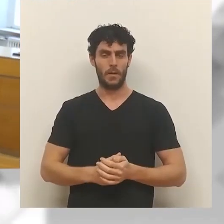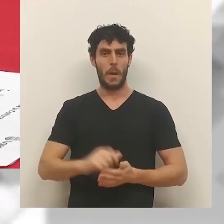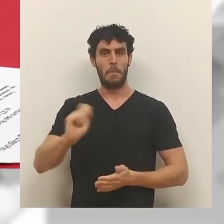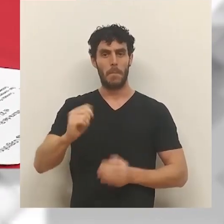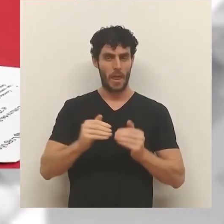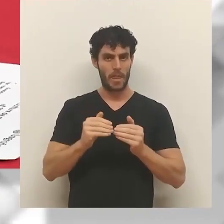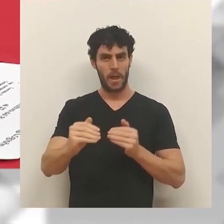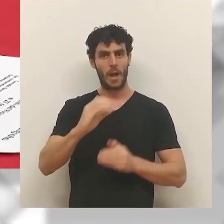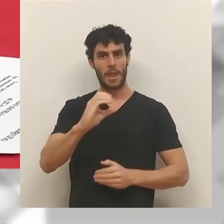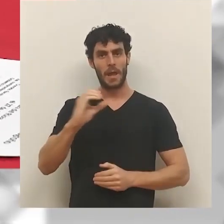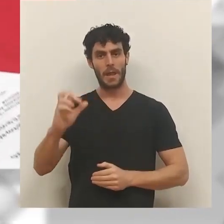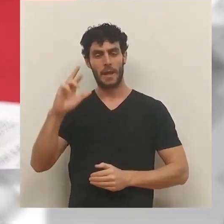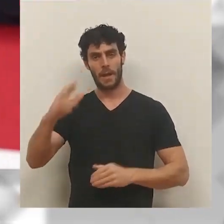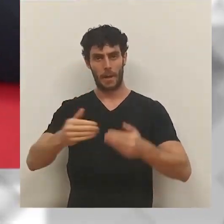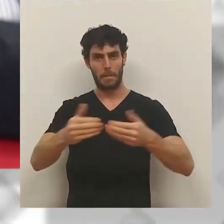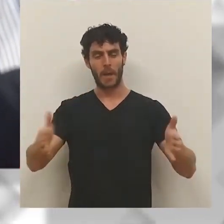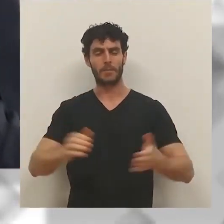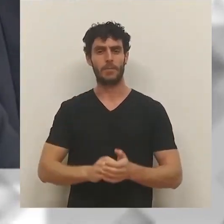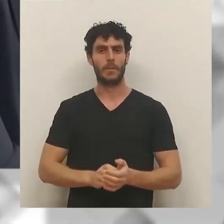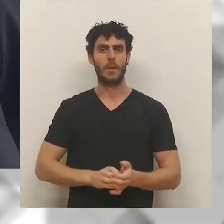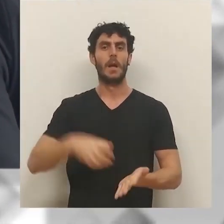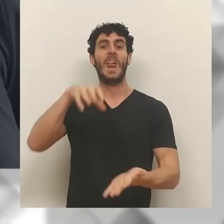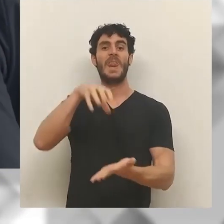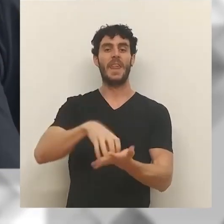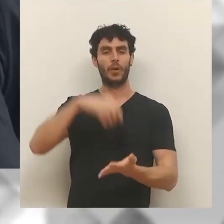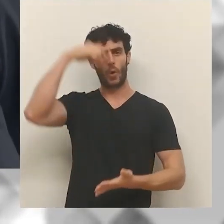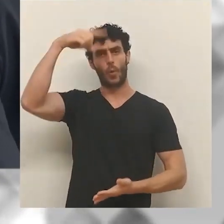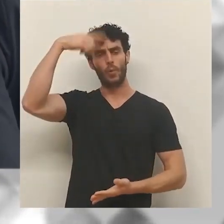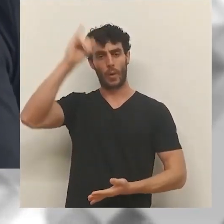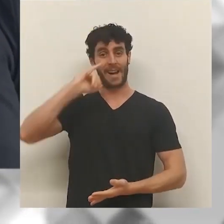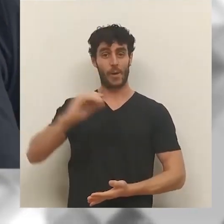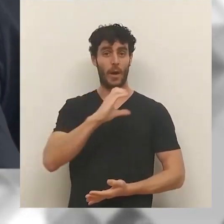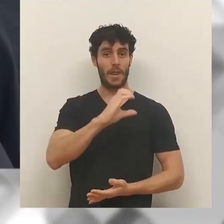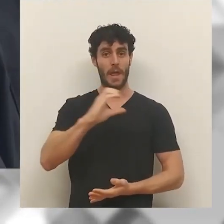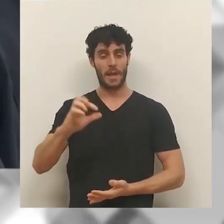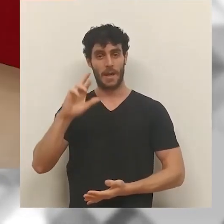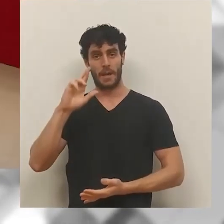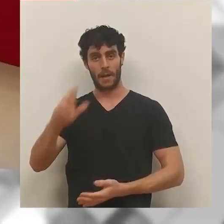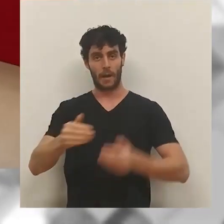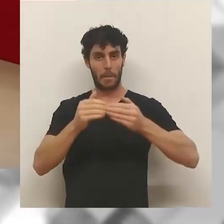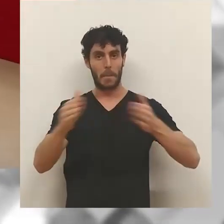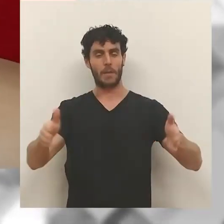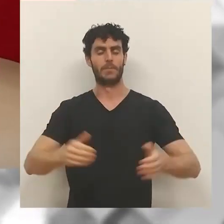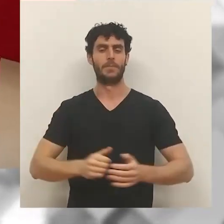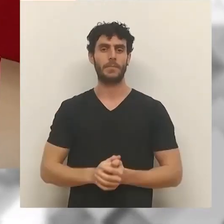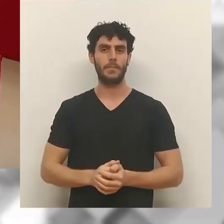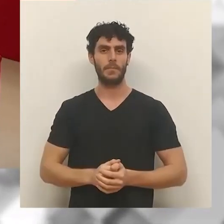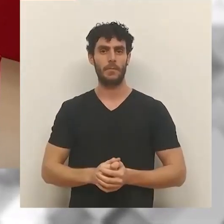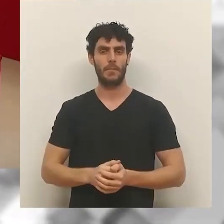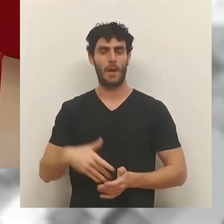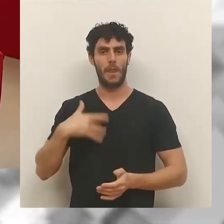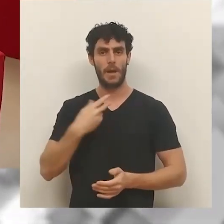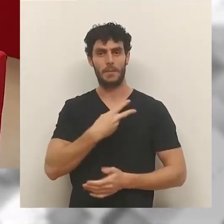anuncios en su comparecencia. Justo en un mes reabrirá el CCR. El Centro de Cultura del Rioja va a abrir